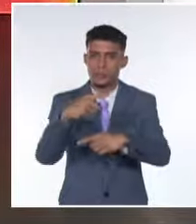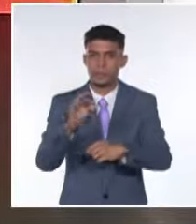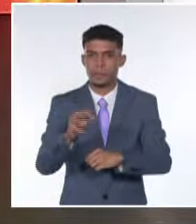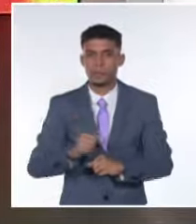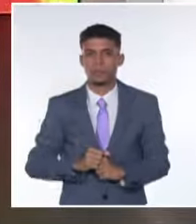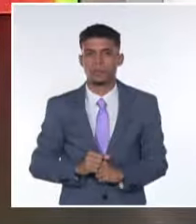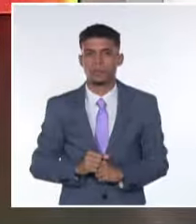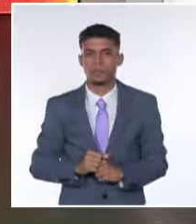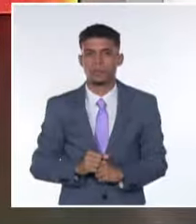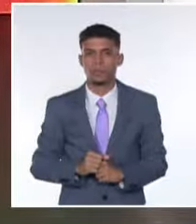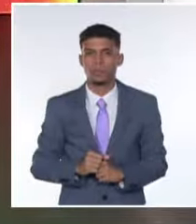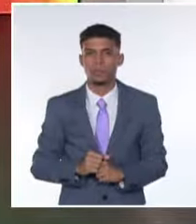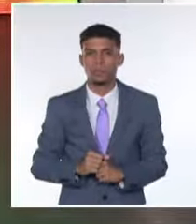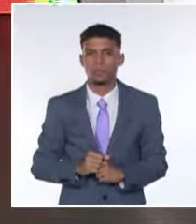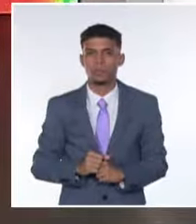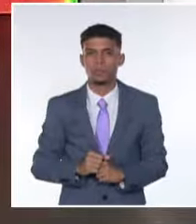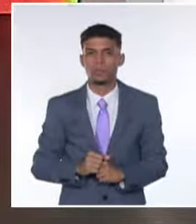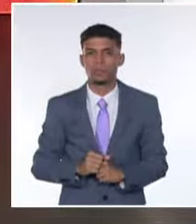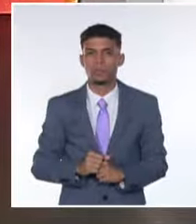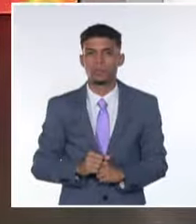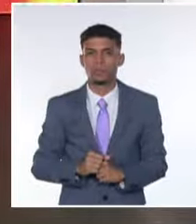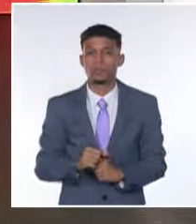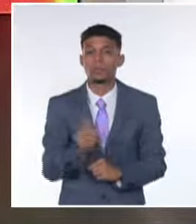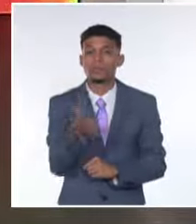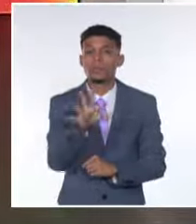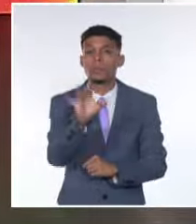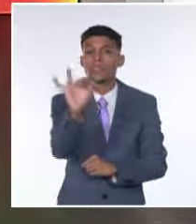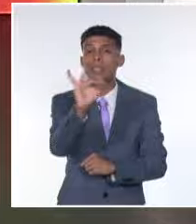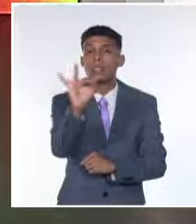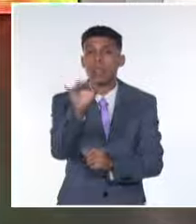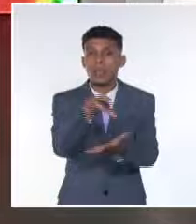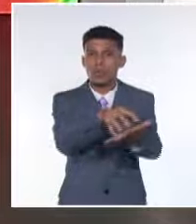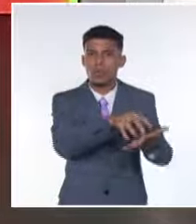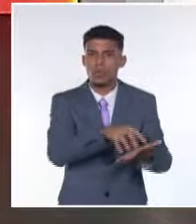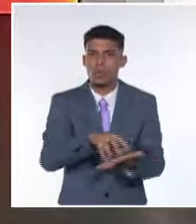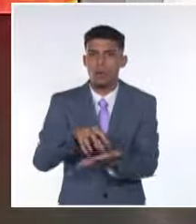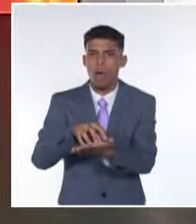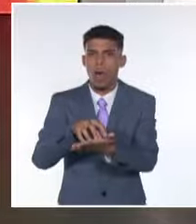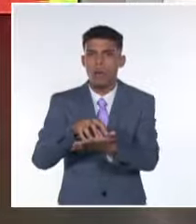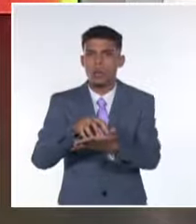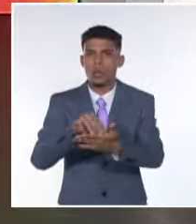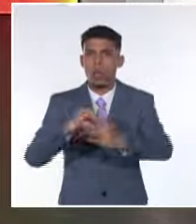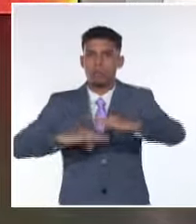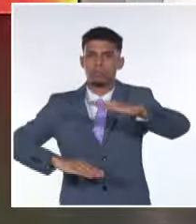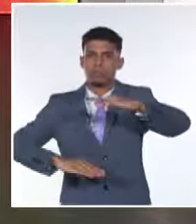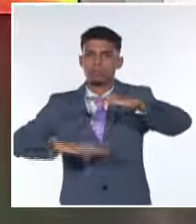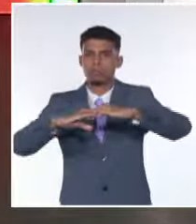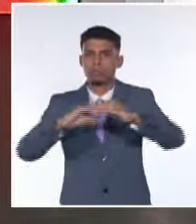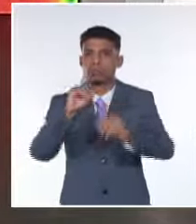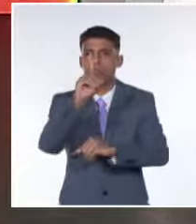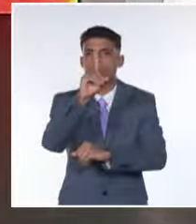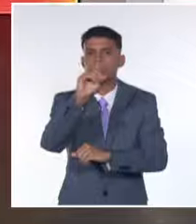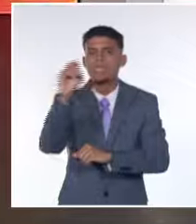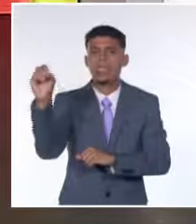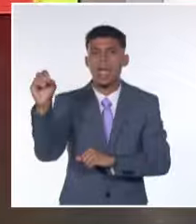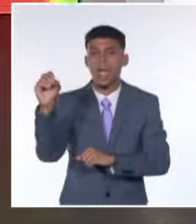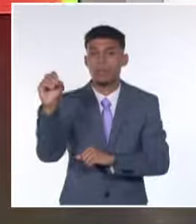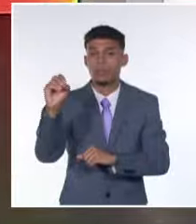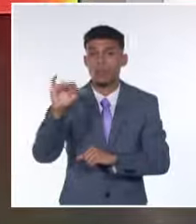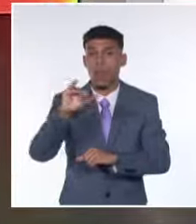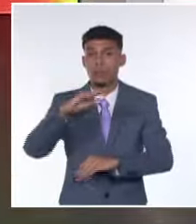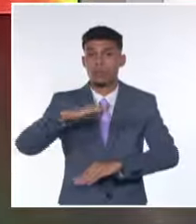Hidráulicos, se habían reportado en cerca de 7 localidades pues acumuladas por encima de los 100 milímetros de precipitaciones. Y le